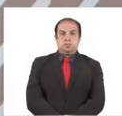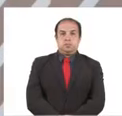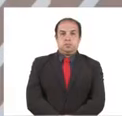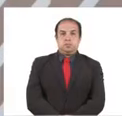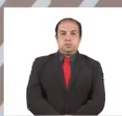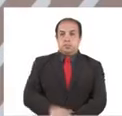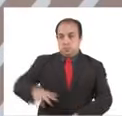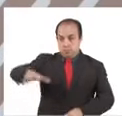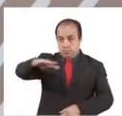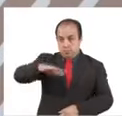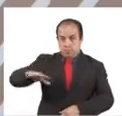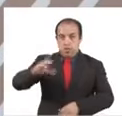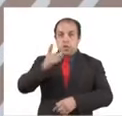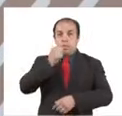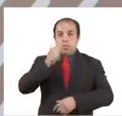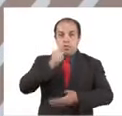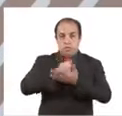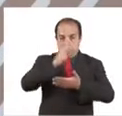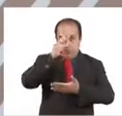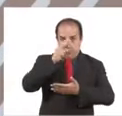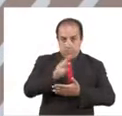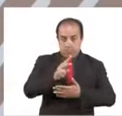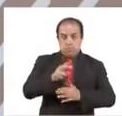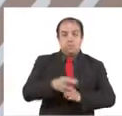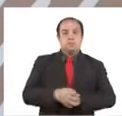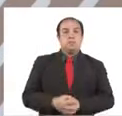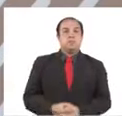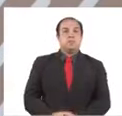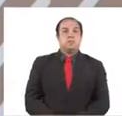Policía de la Ciudad de México,